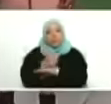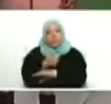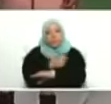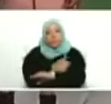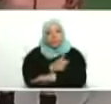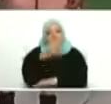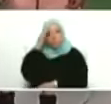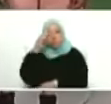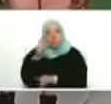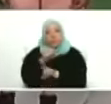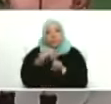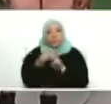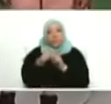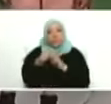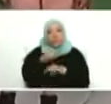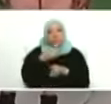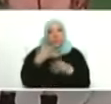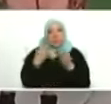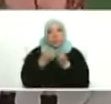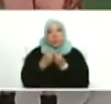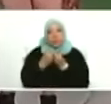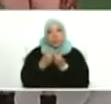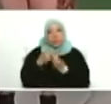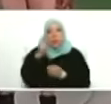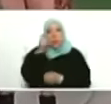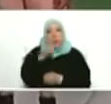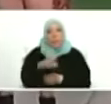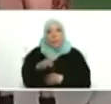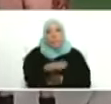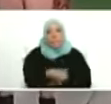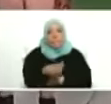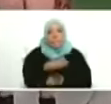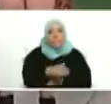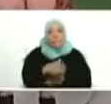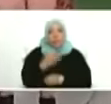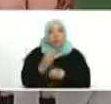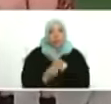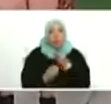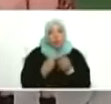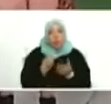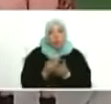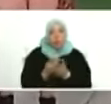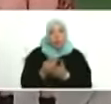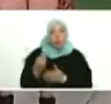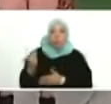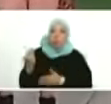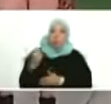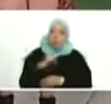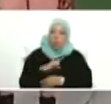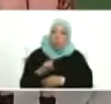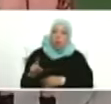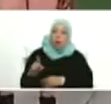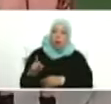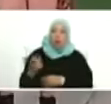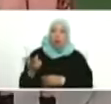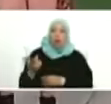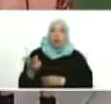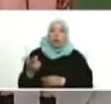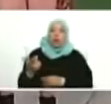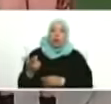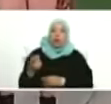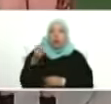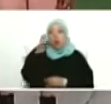de Ecología en compañía del Poder Popular, como usted lo manda y como lo manda